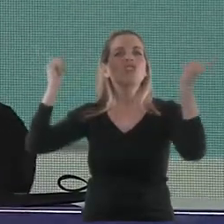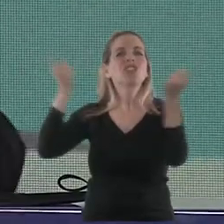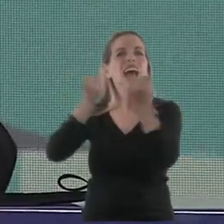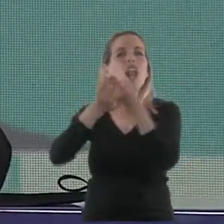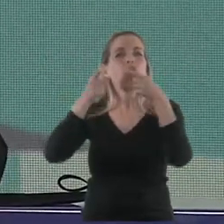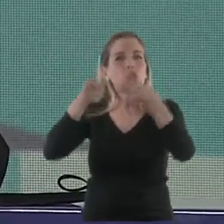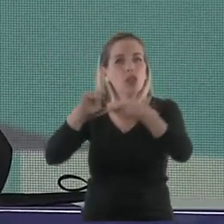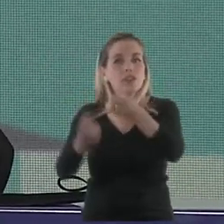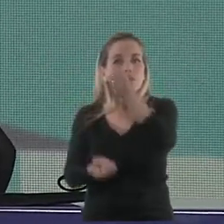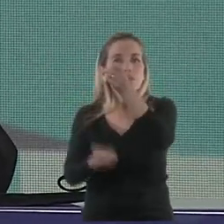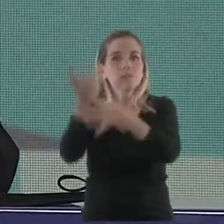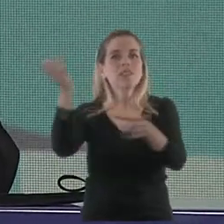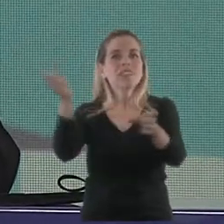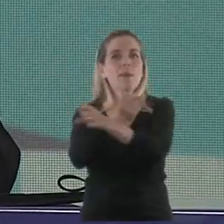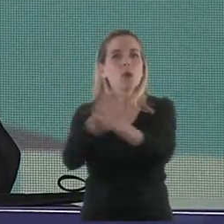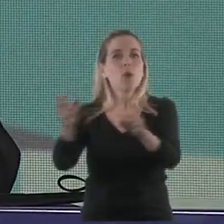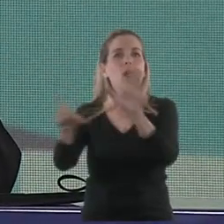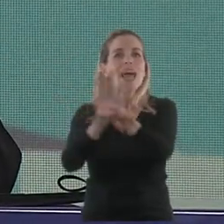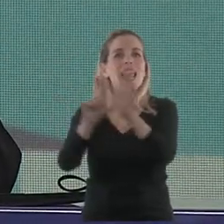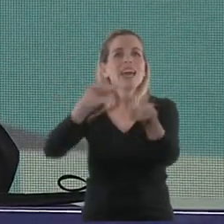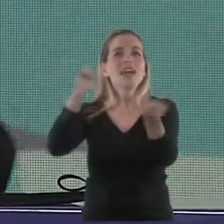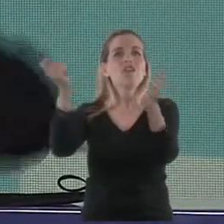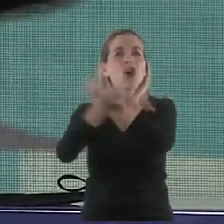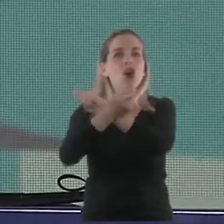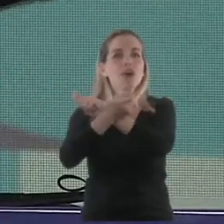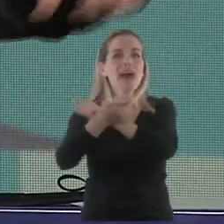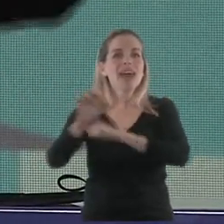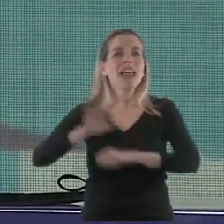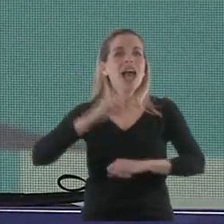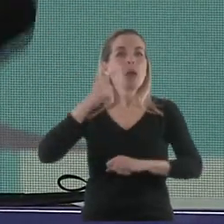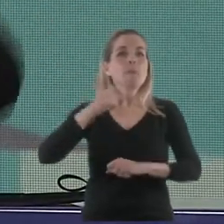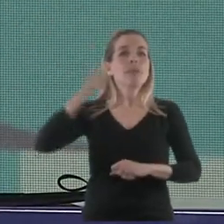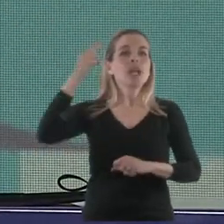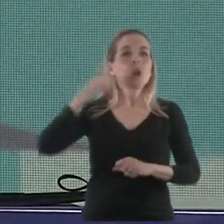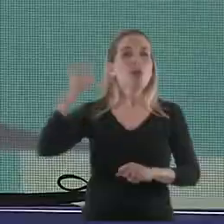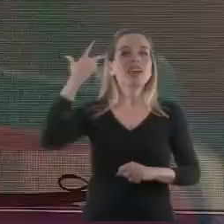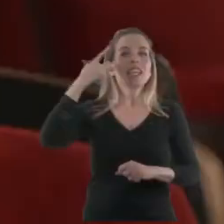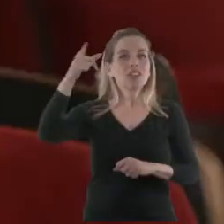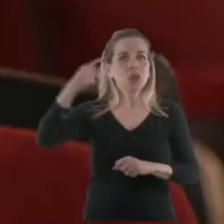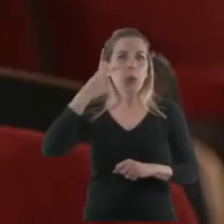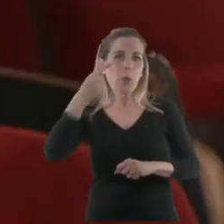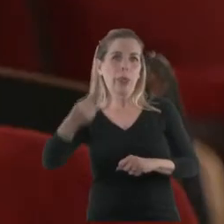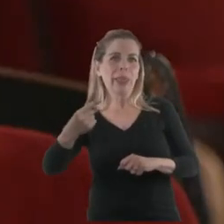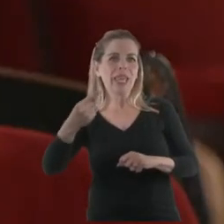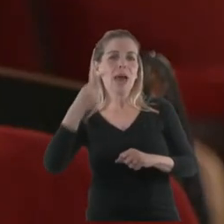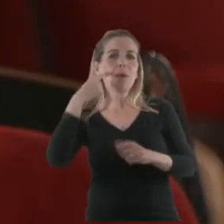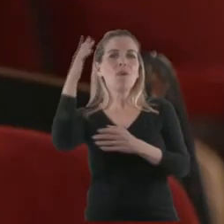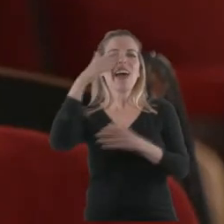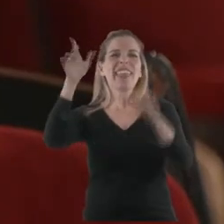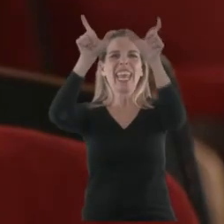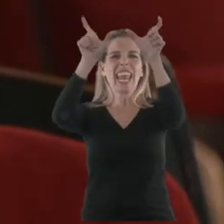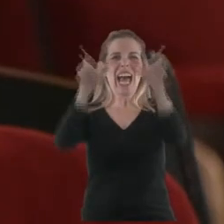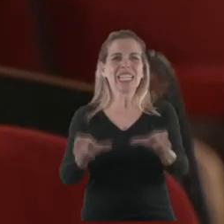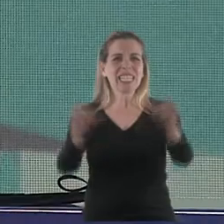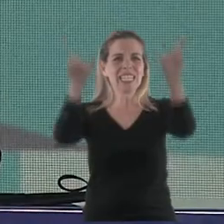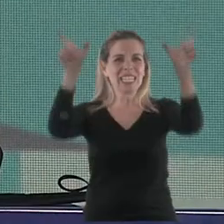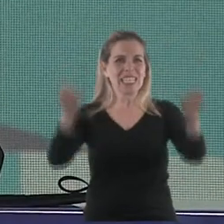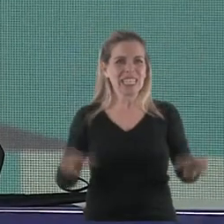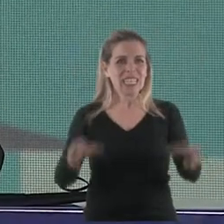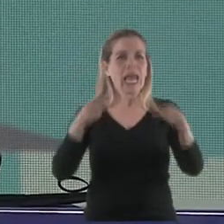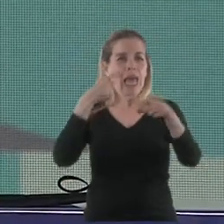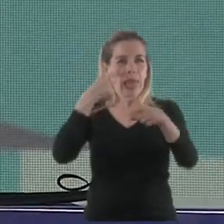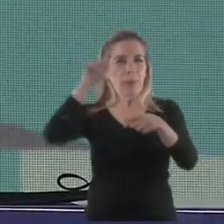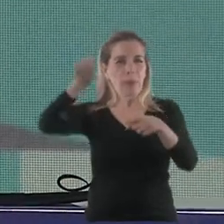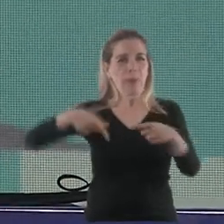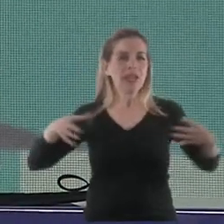reforma universitaria del 18, donde colgaban las banderas moradas que dieron lugar después, origen a la